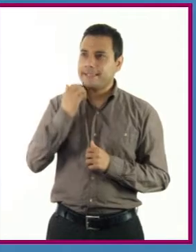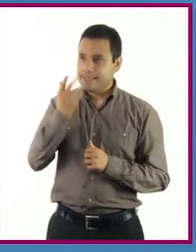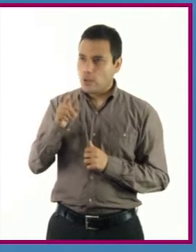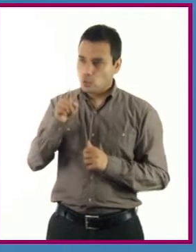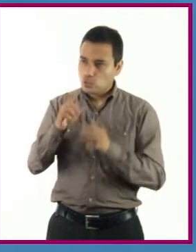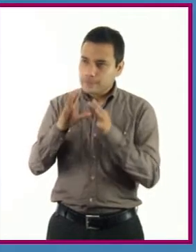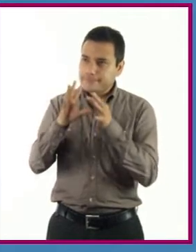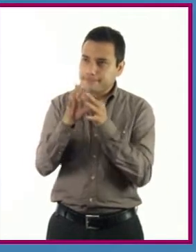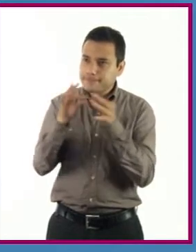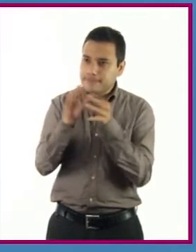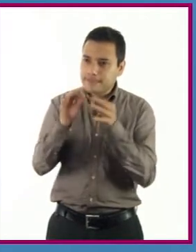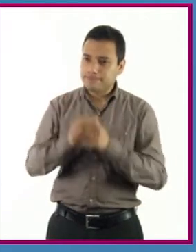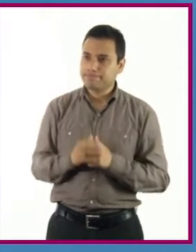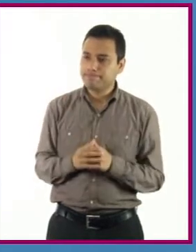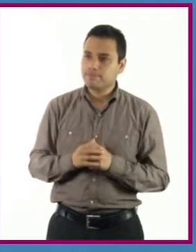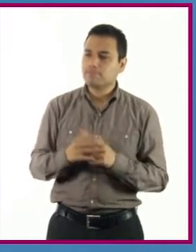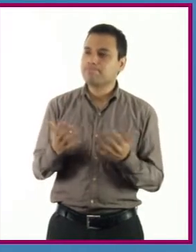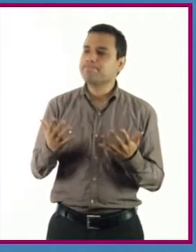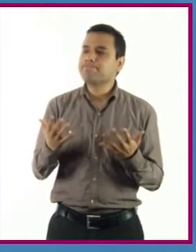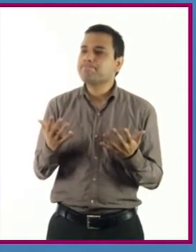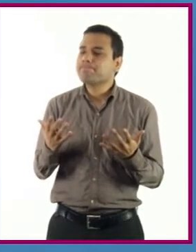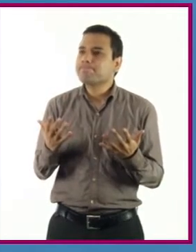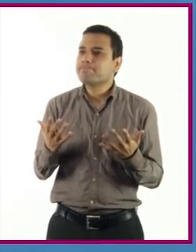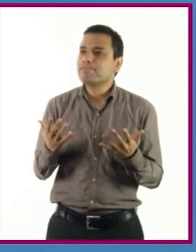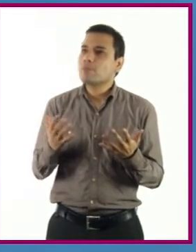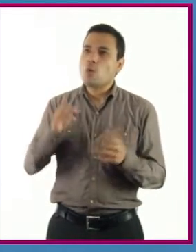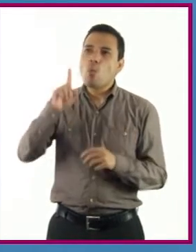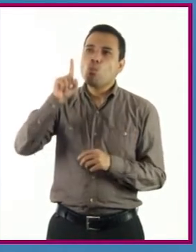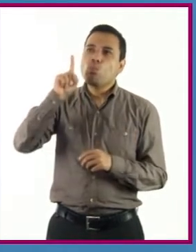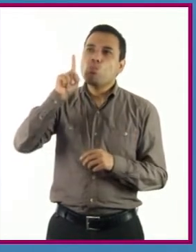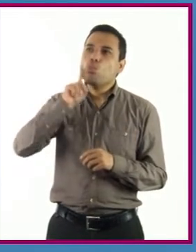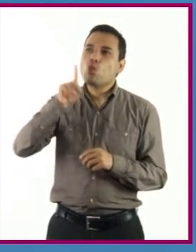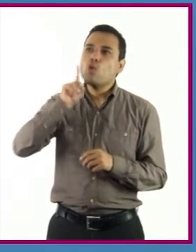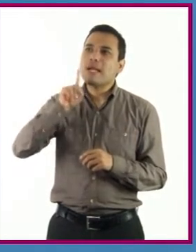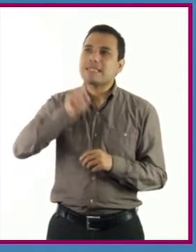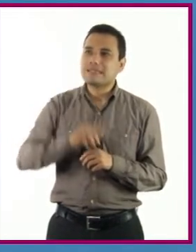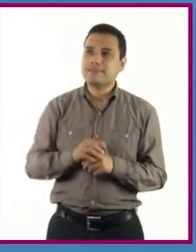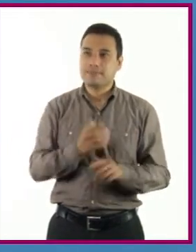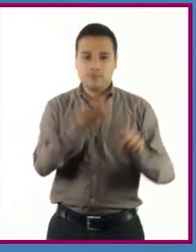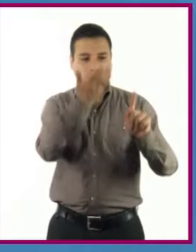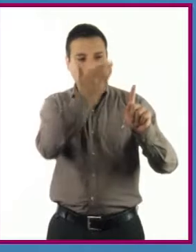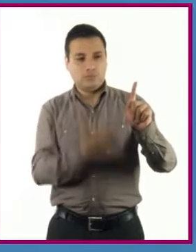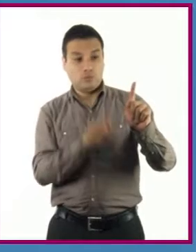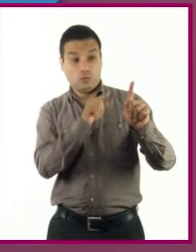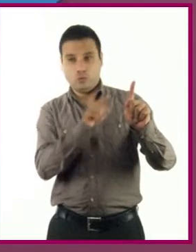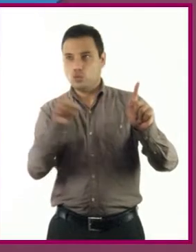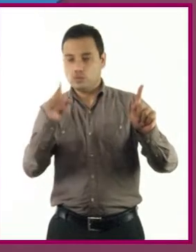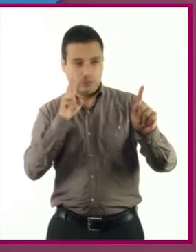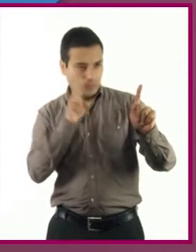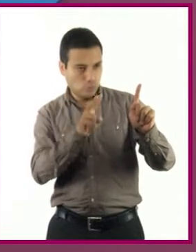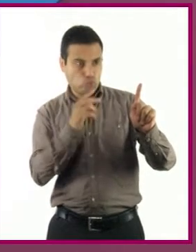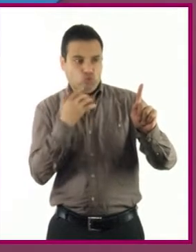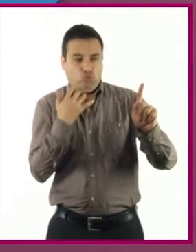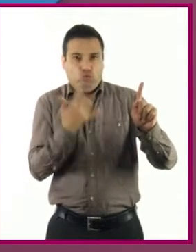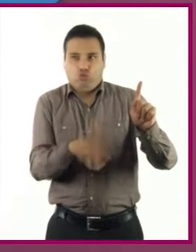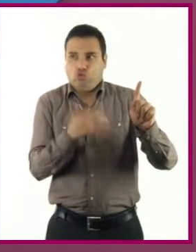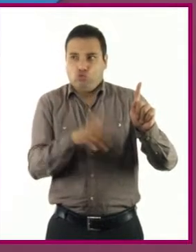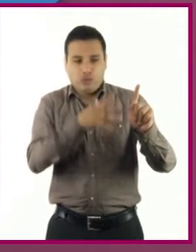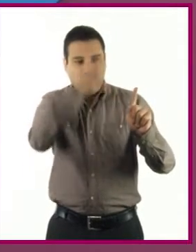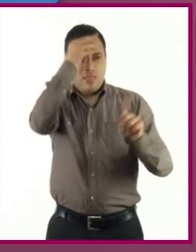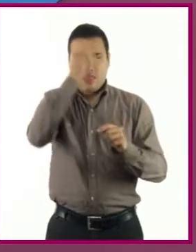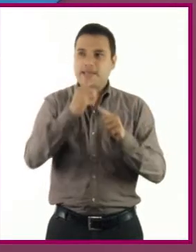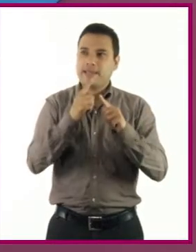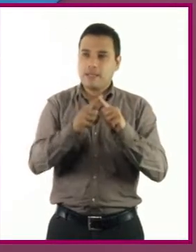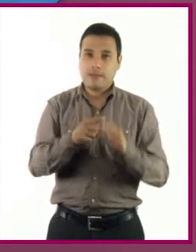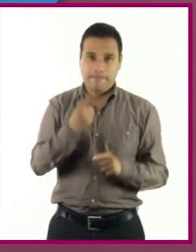contara quiénes fueron las mujeres que inspiraron e influyeron sus ideas. Dentro de mis